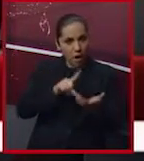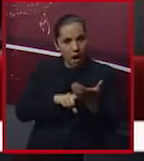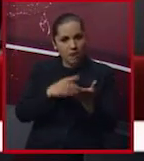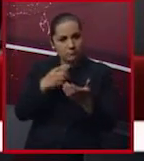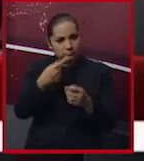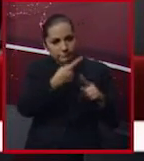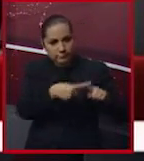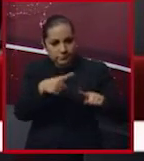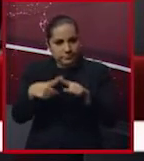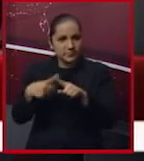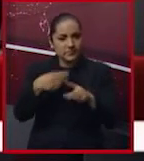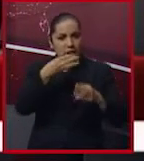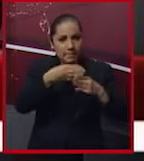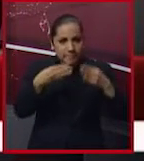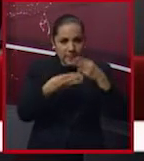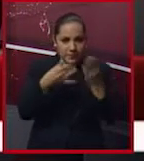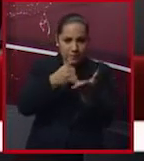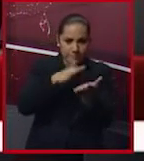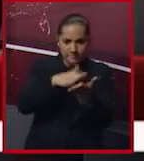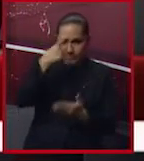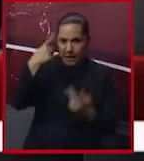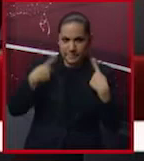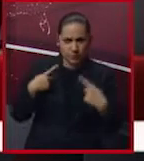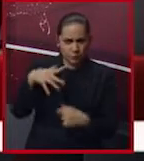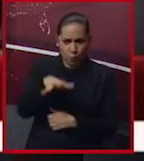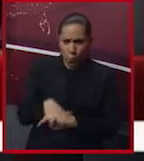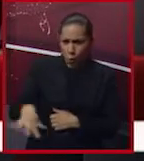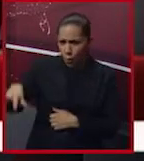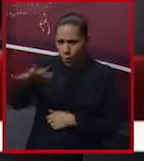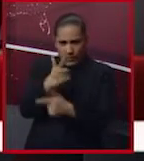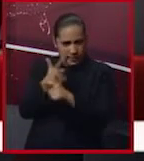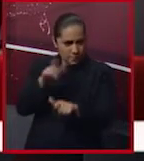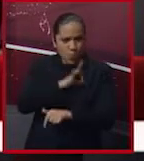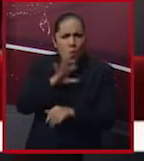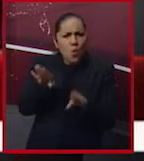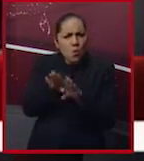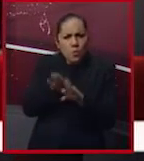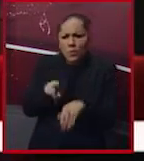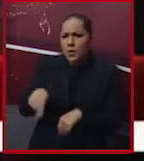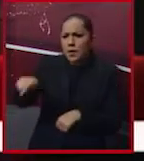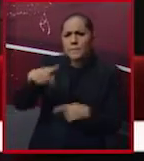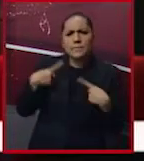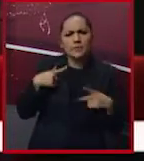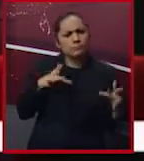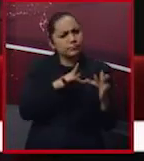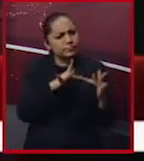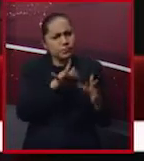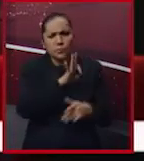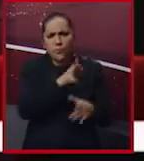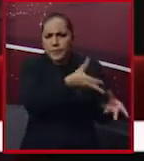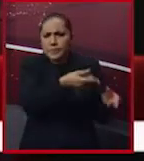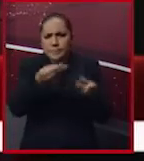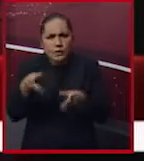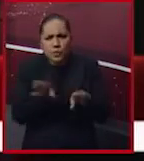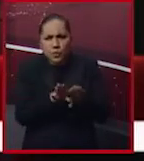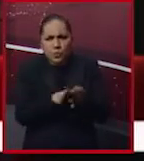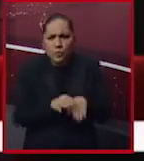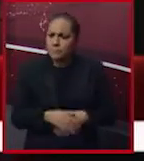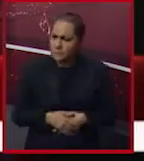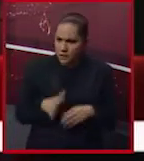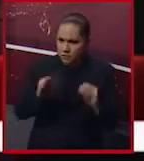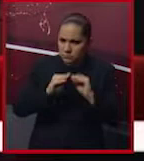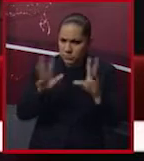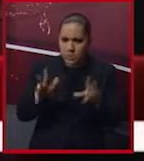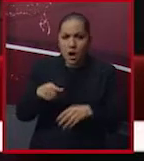en general, ¿no? Platíquenos cómo se pueden acercar ustedes, cómo pueden llegar a esto. En primer lugar, nosotros lo disponemos a